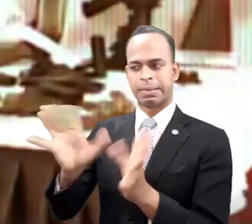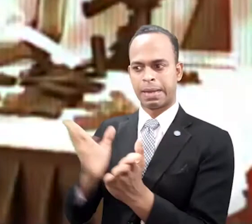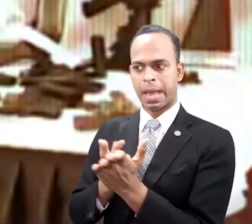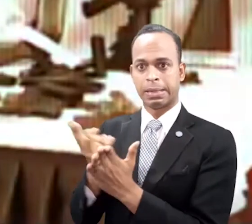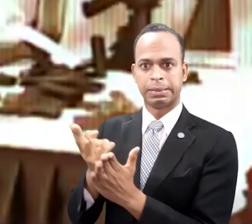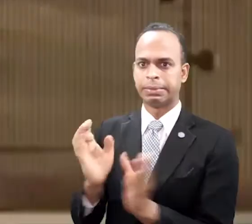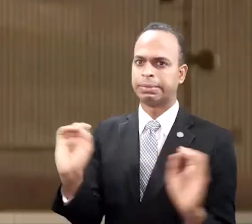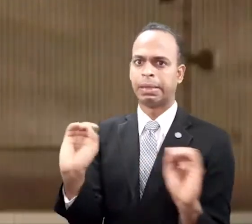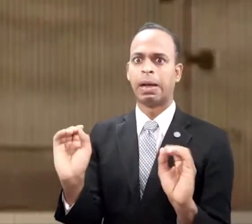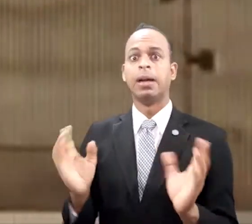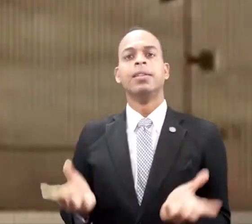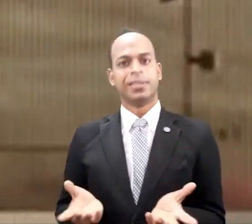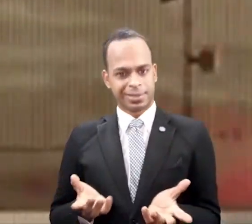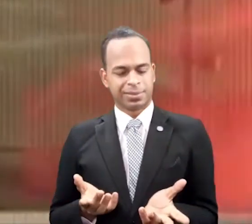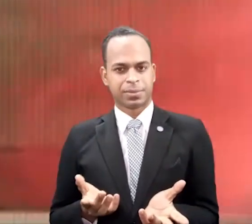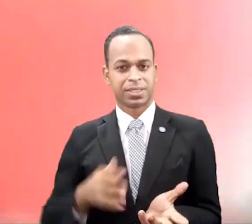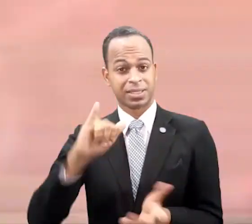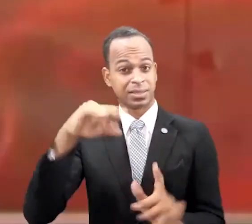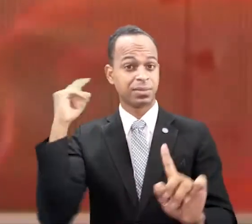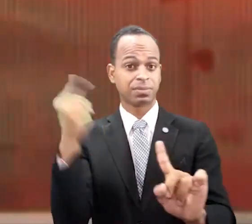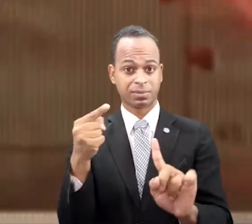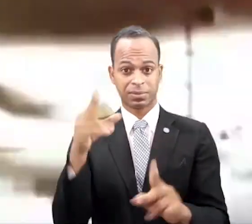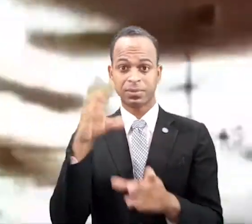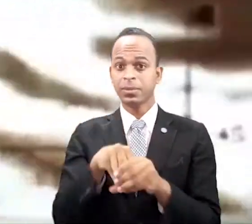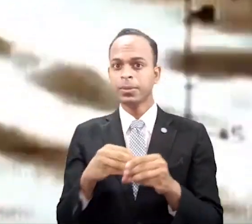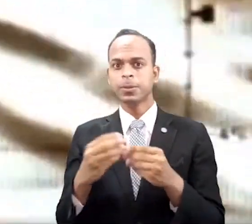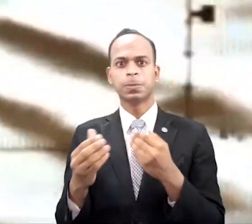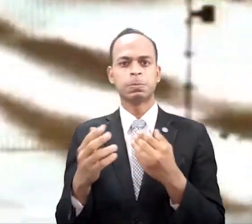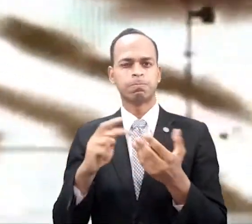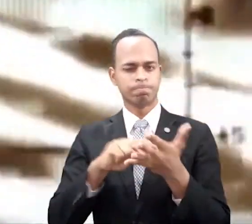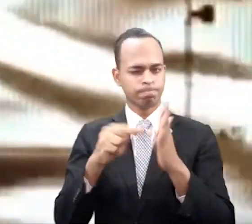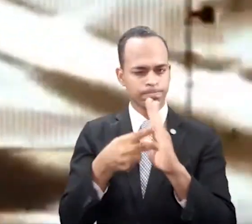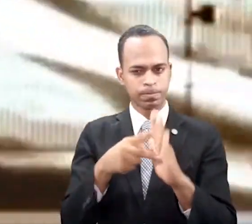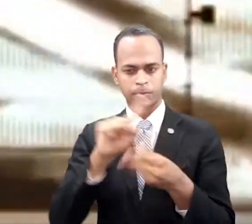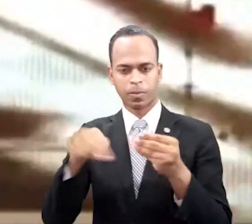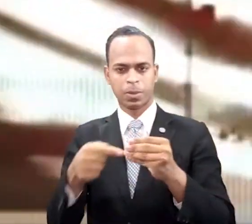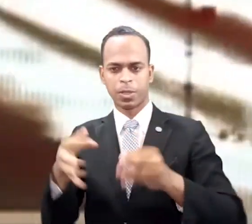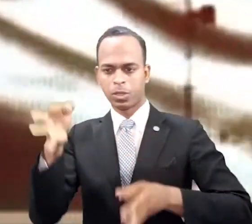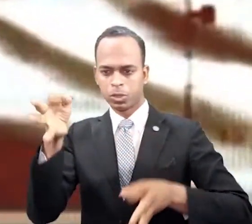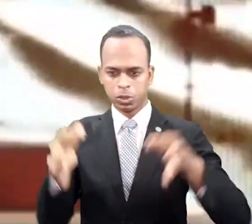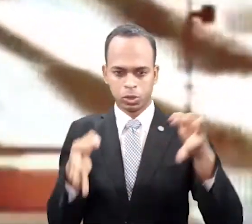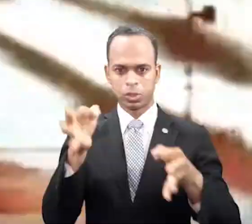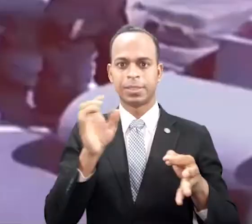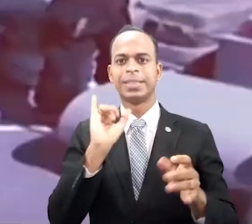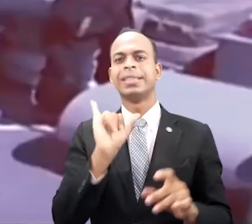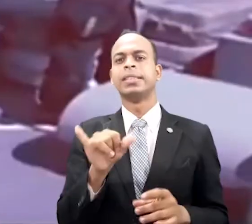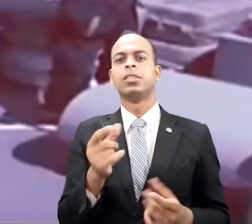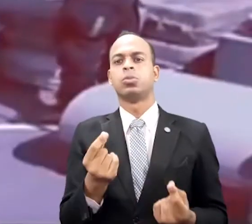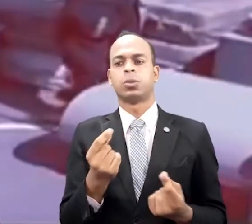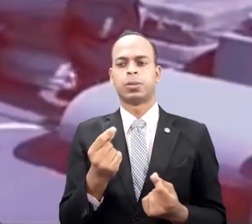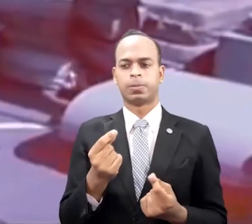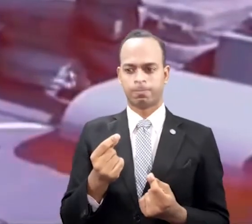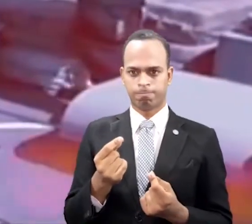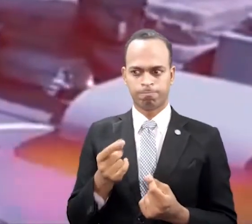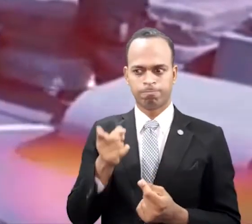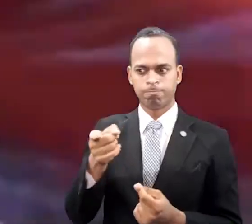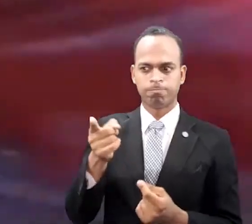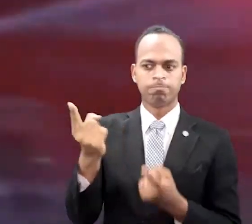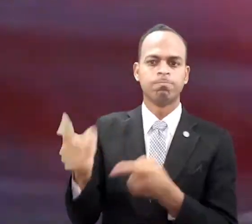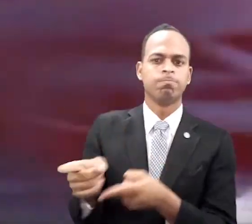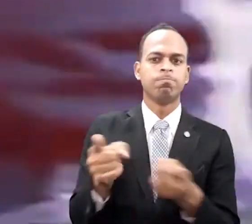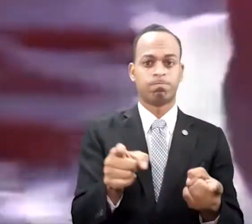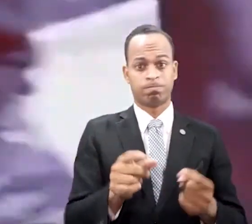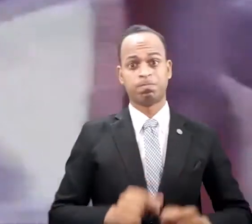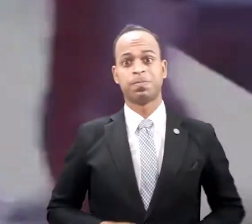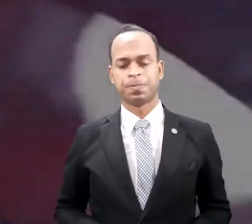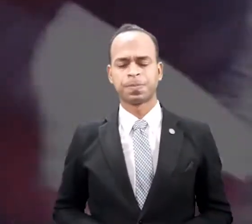Entonces, ese es un tema que entra a pesar en el momento de definir un modelo de justicia y especialmente qué institutos vas a adoptar